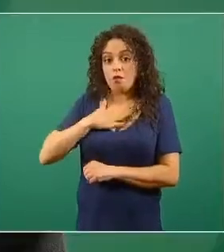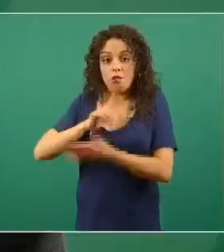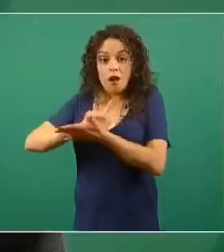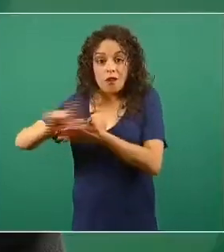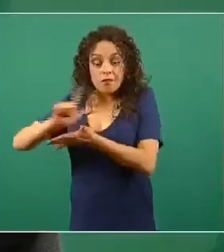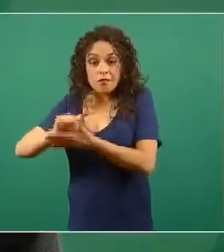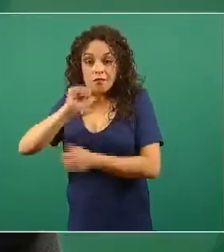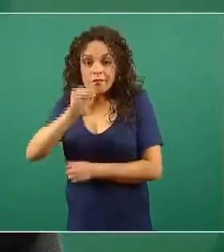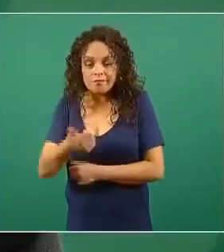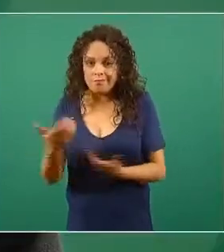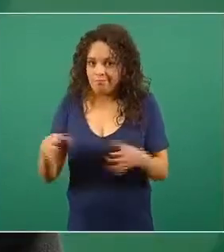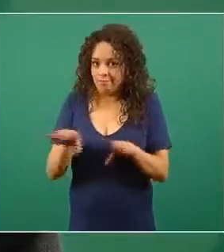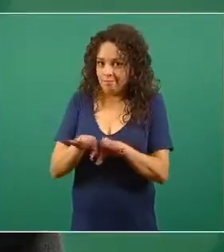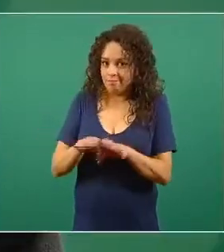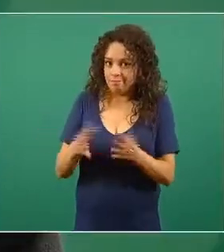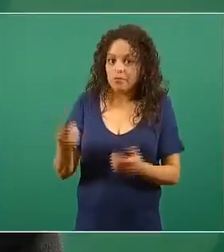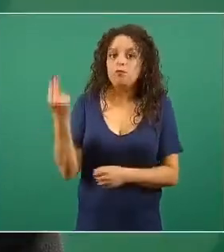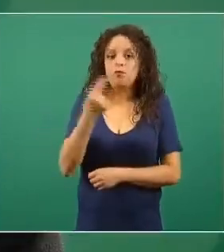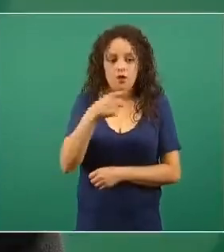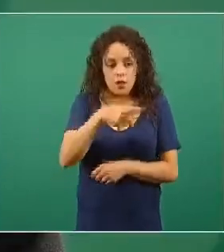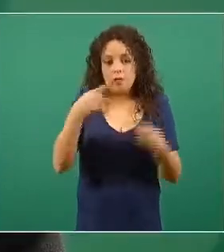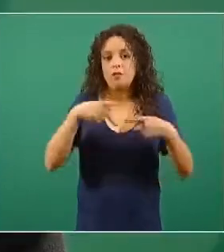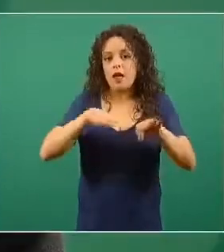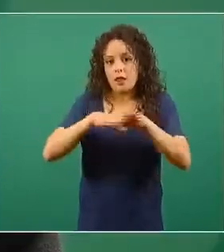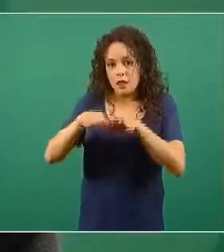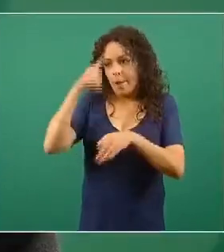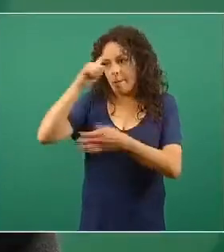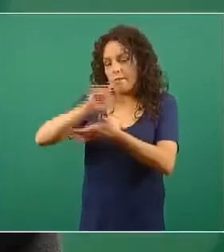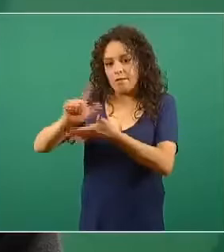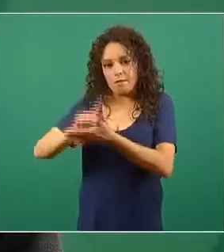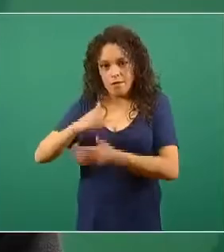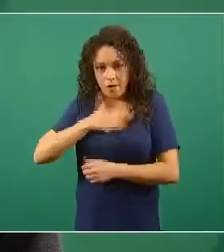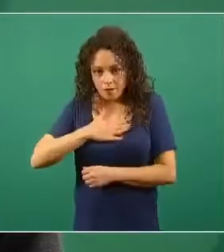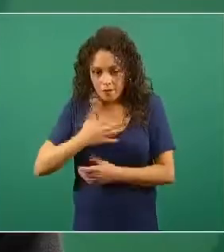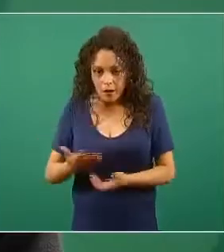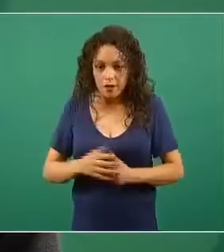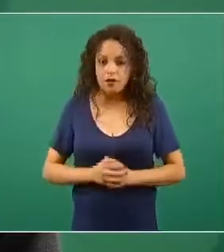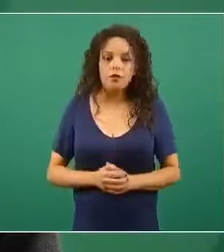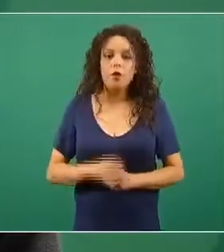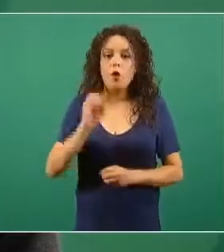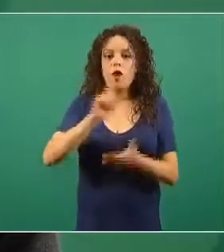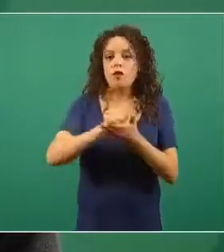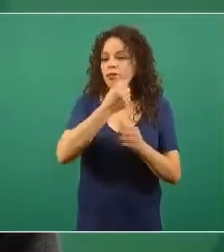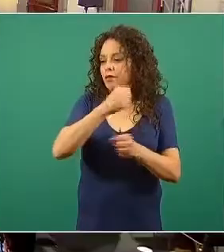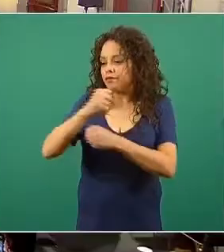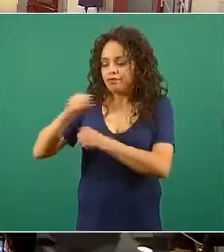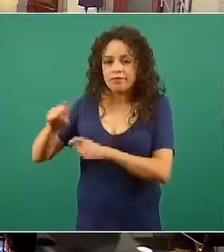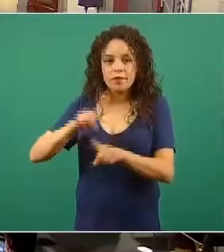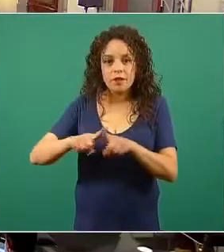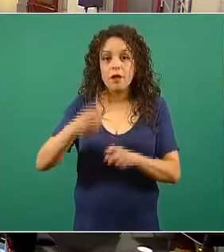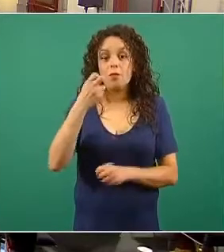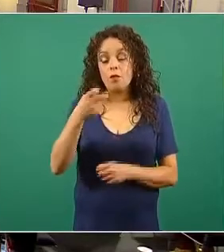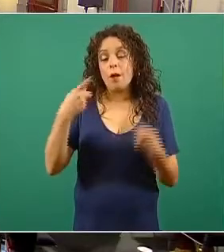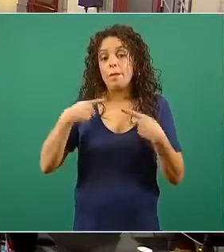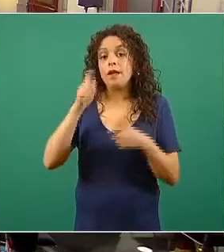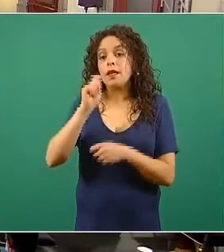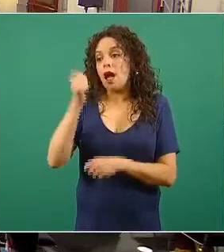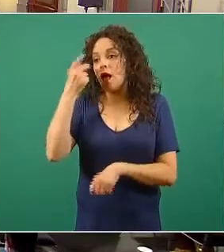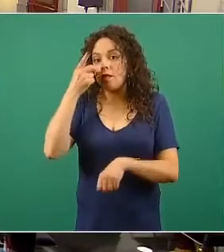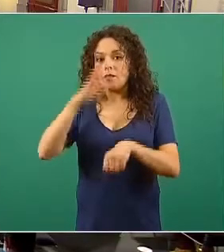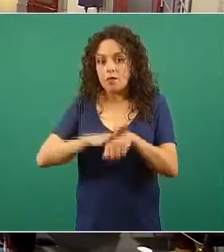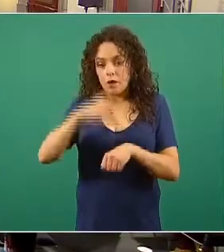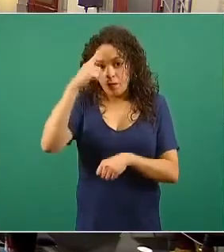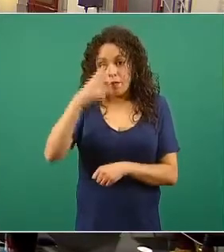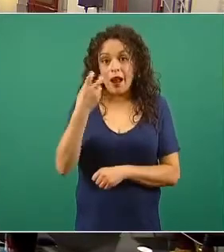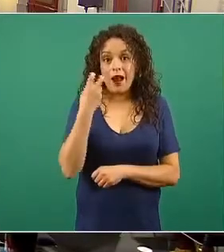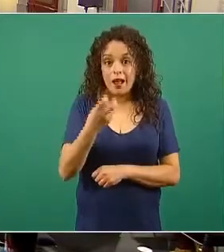limpios, por lo tanto se requiere de este personal, se activa la actividad, por lo tanto se requiere de personal administrativo para que se pueda llevar a cabo